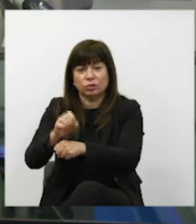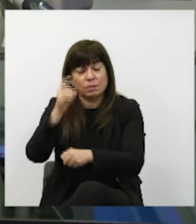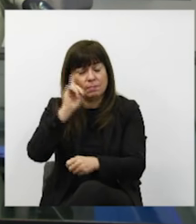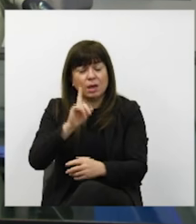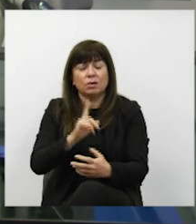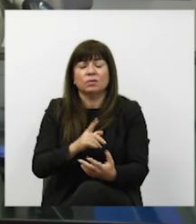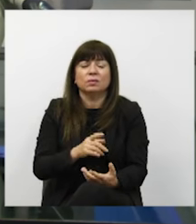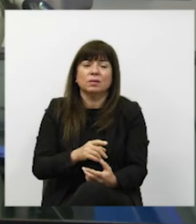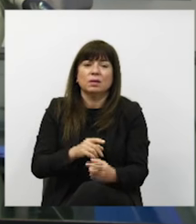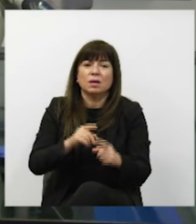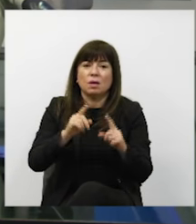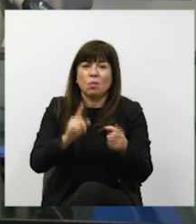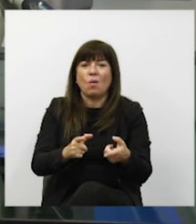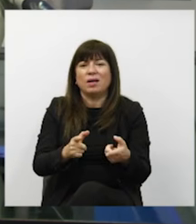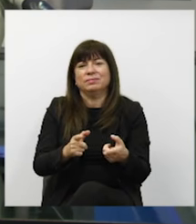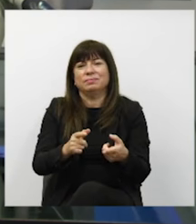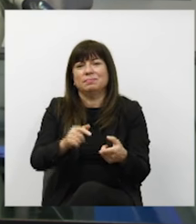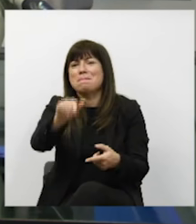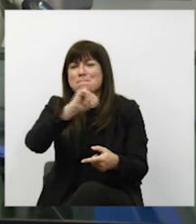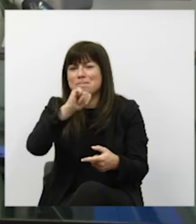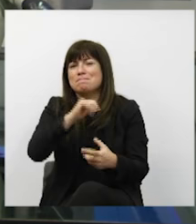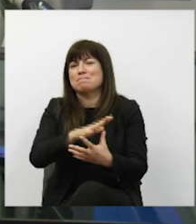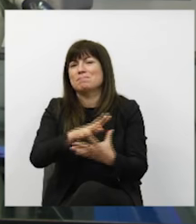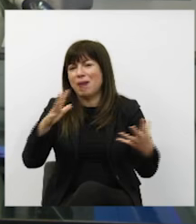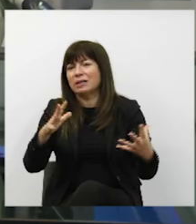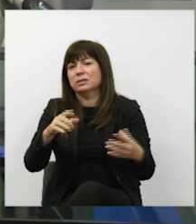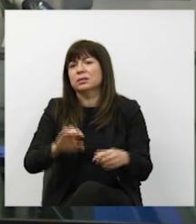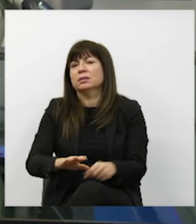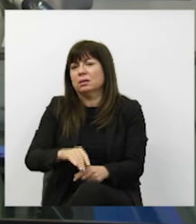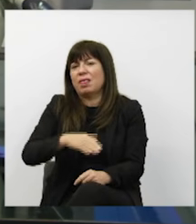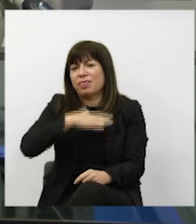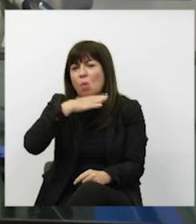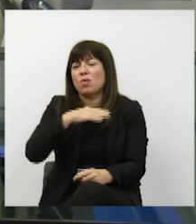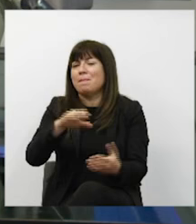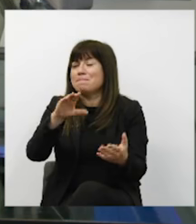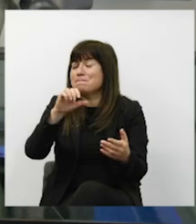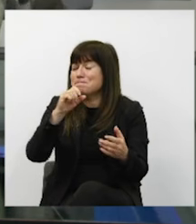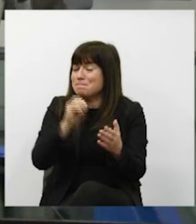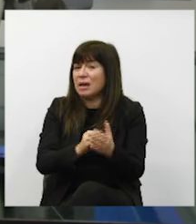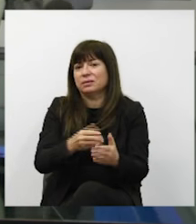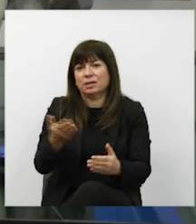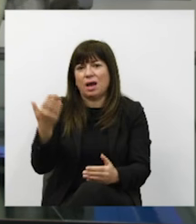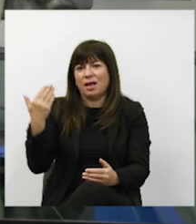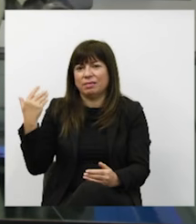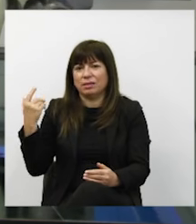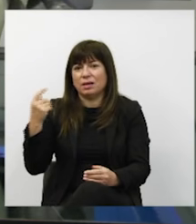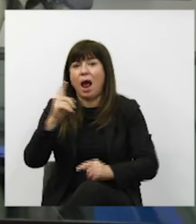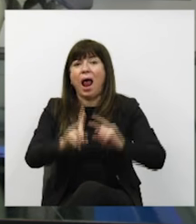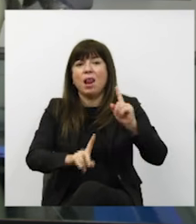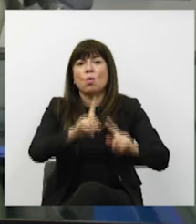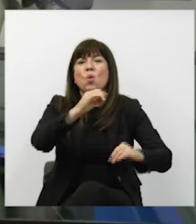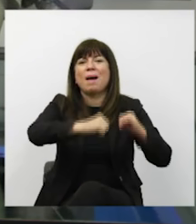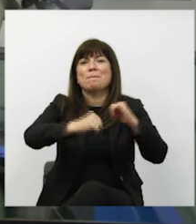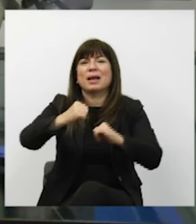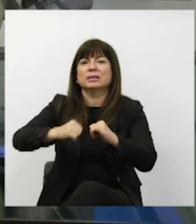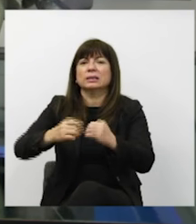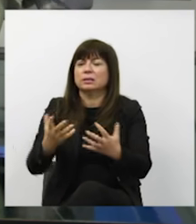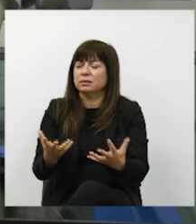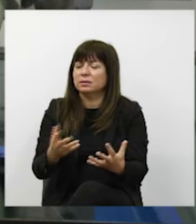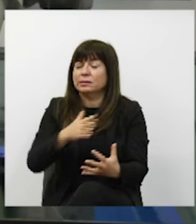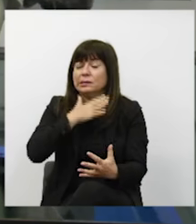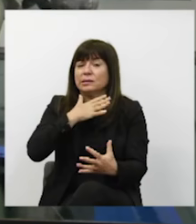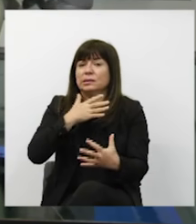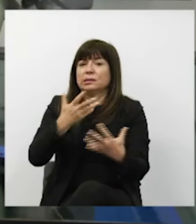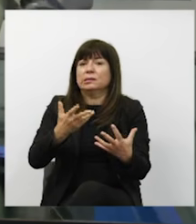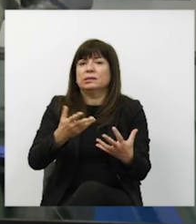Pero sin duda alguna que vamos a quedar más pobres que antes, más endeudados que antes, con algunas empresas comprometidas. Y